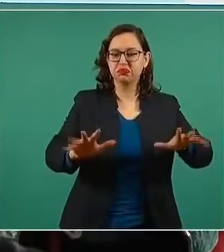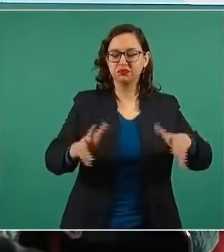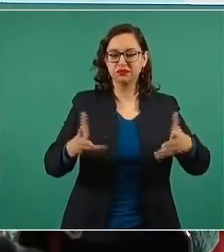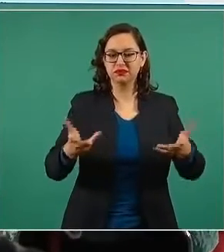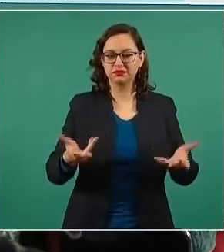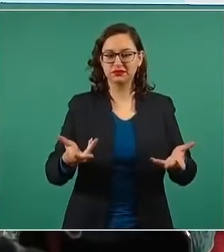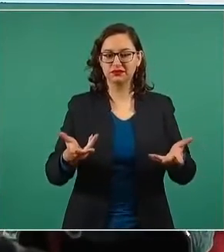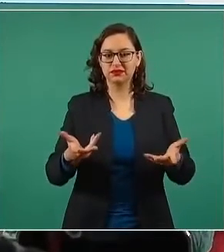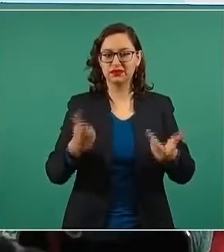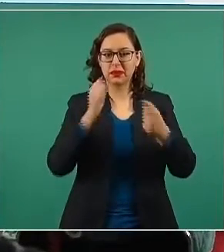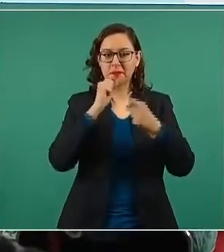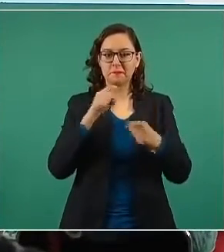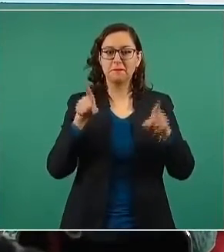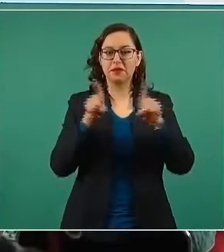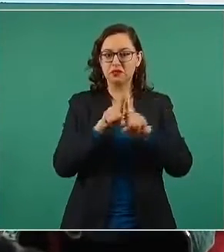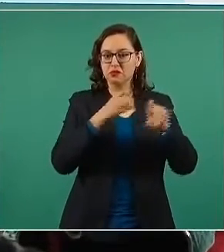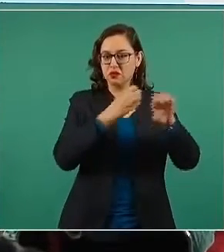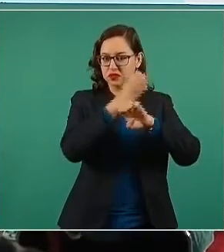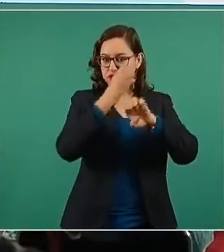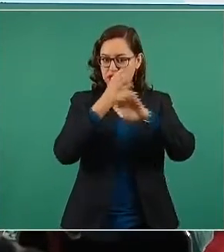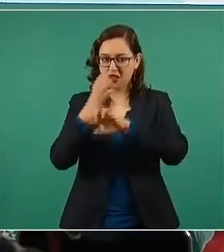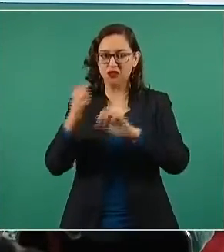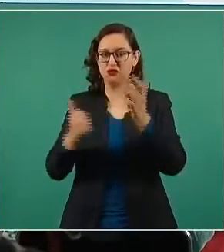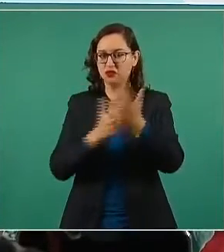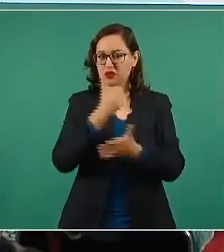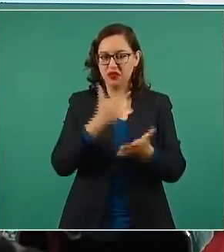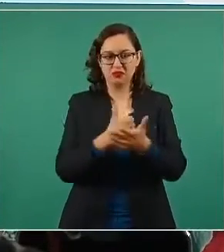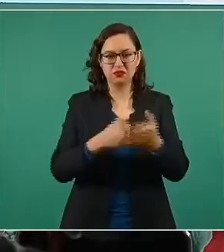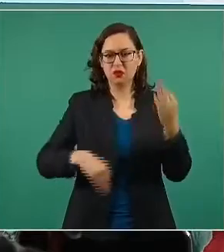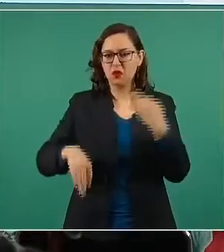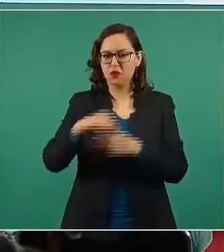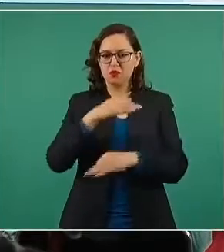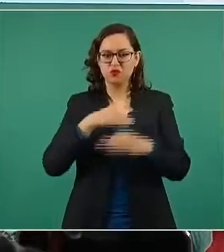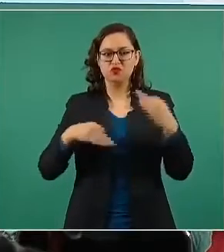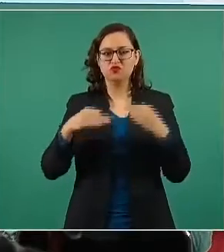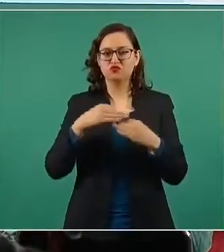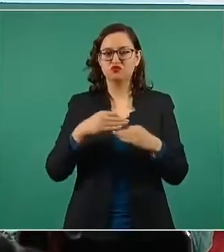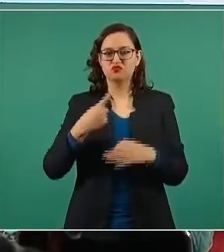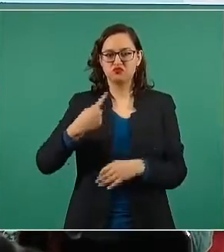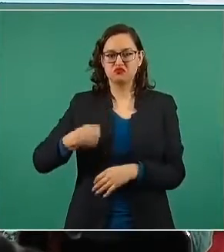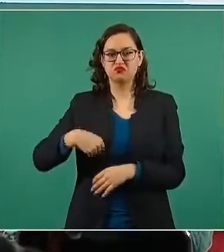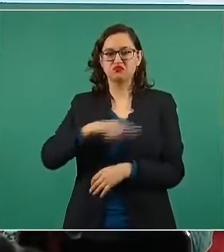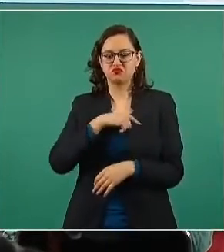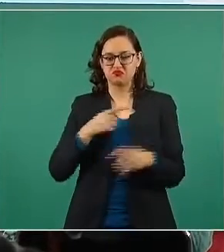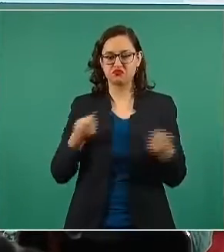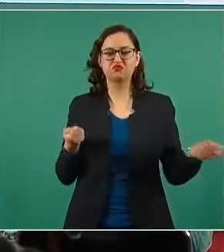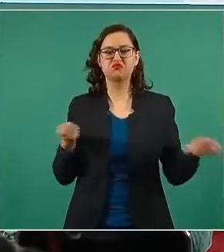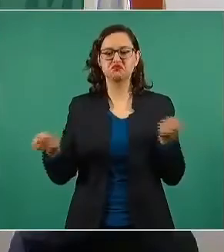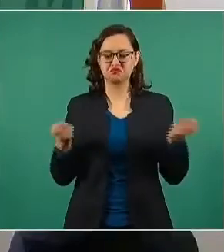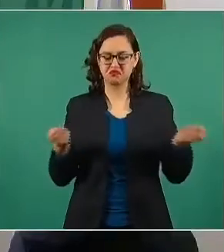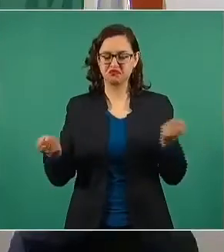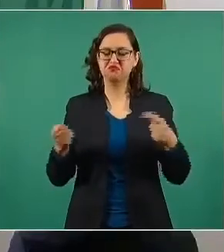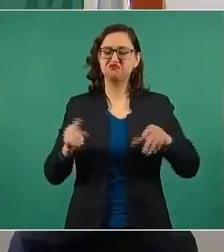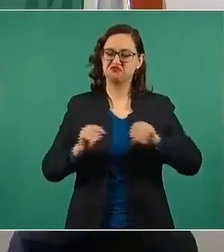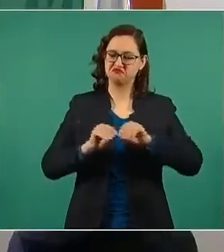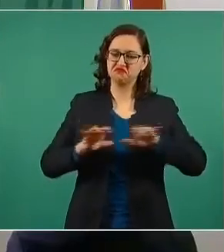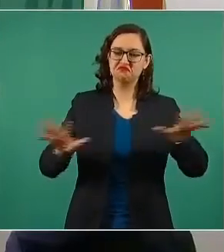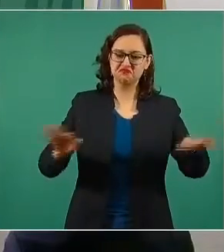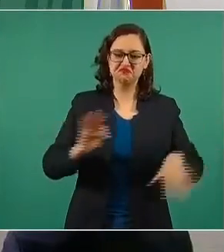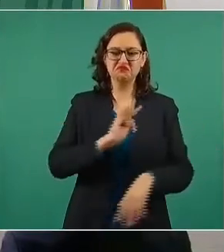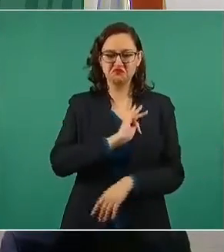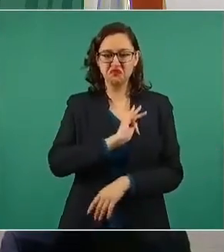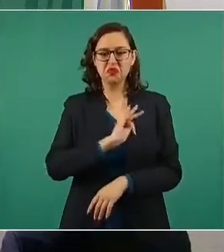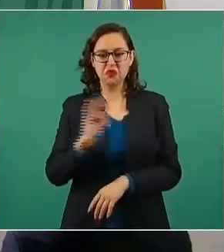de la capital y de los estados, que todos son nuestros.